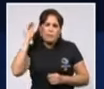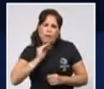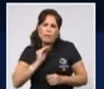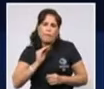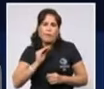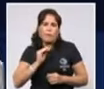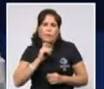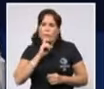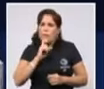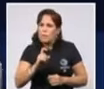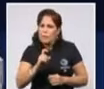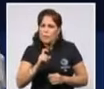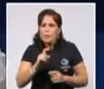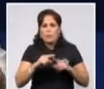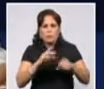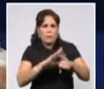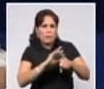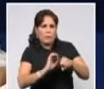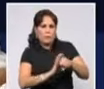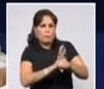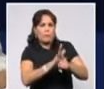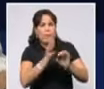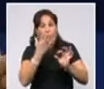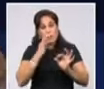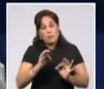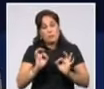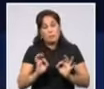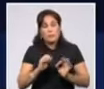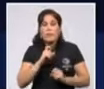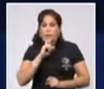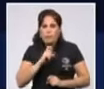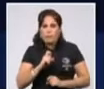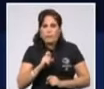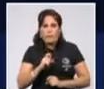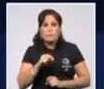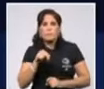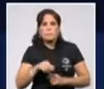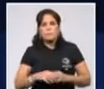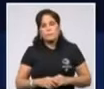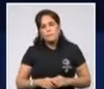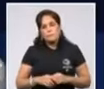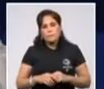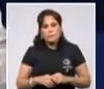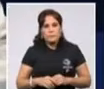haber tenido. Bueno, en esto, con este comportamiento,